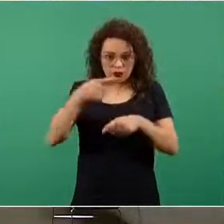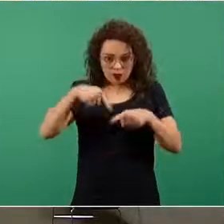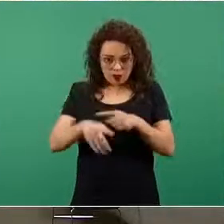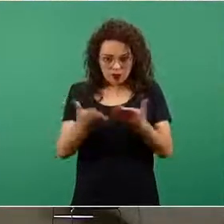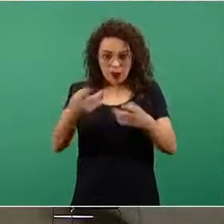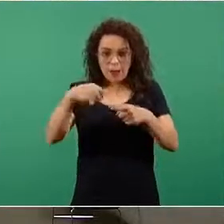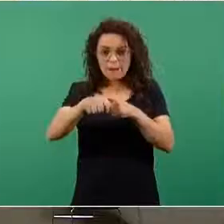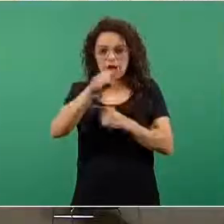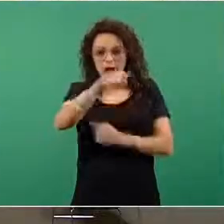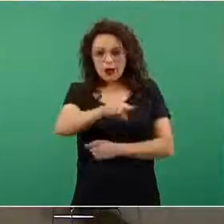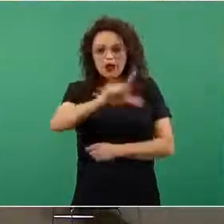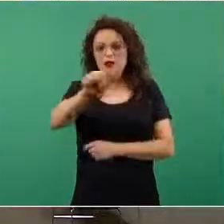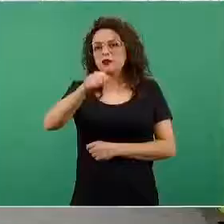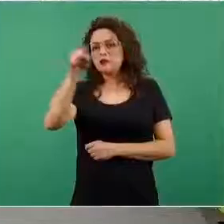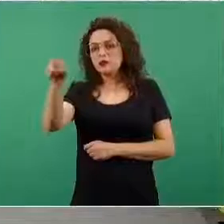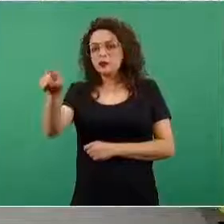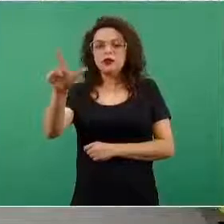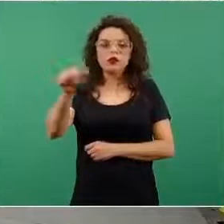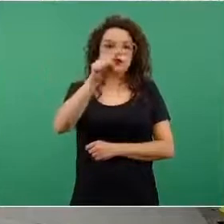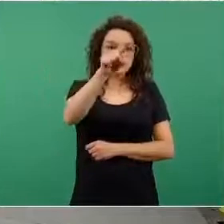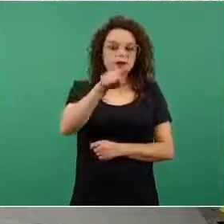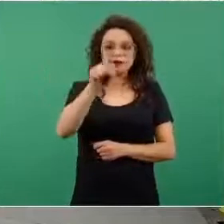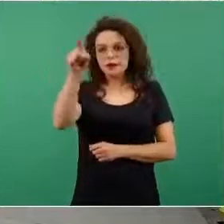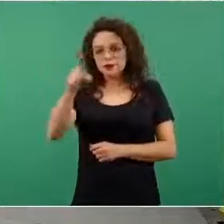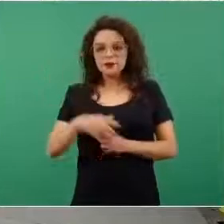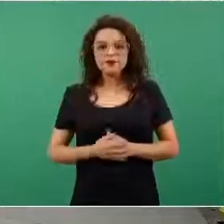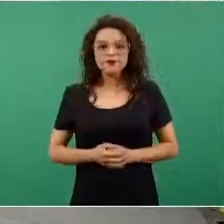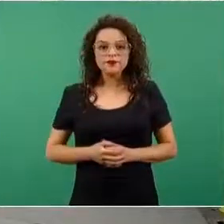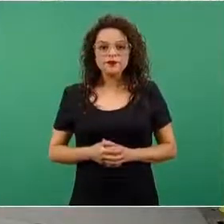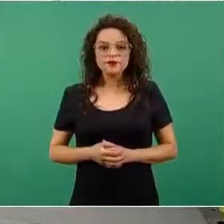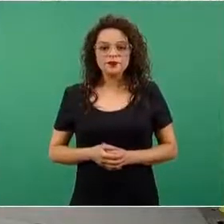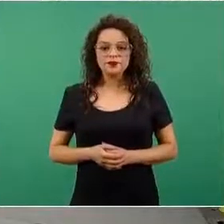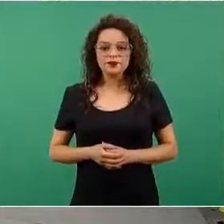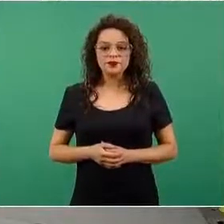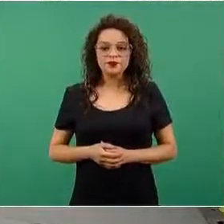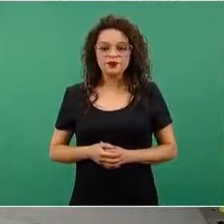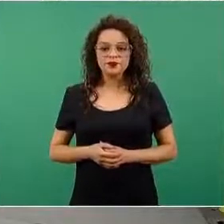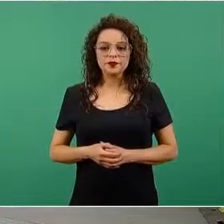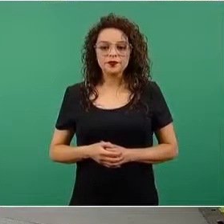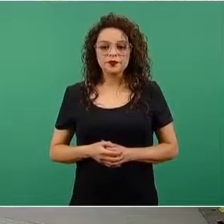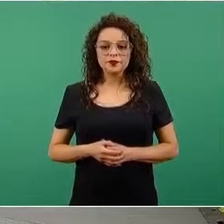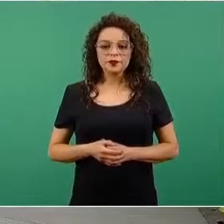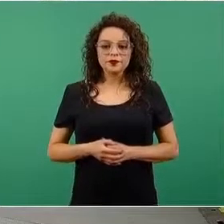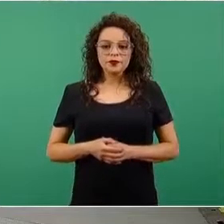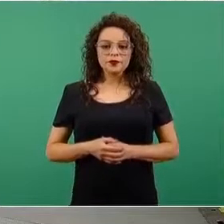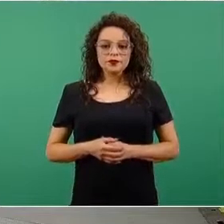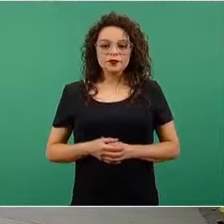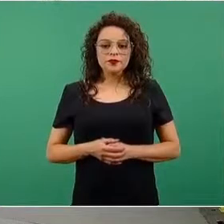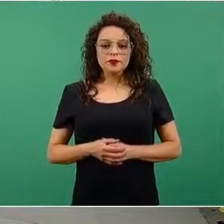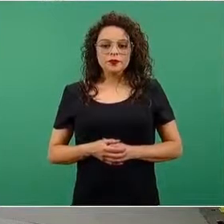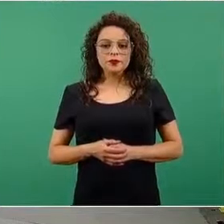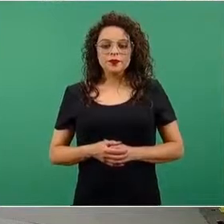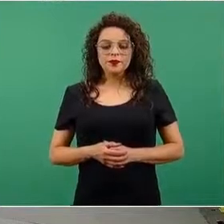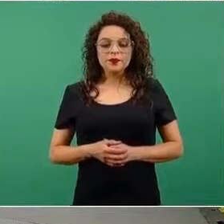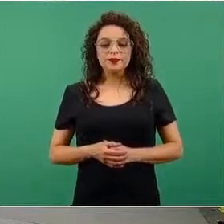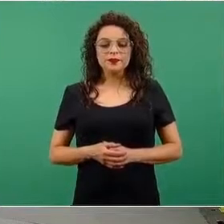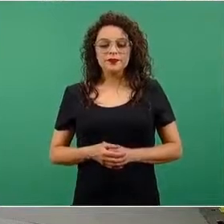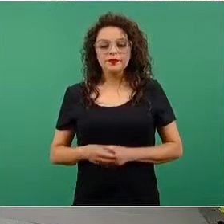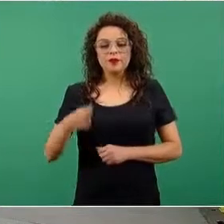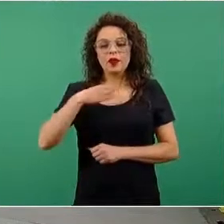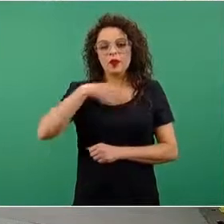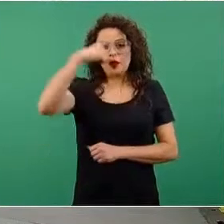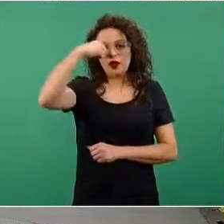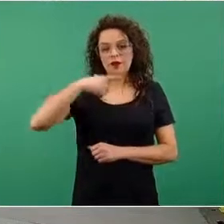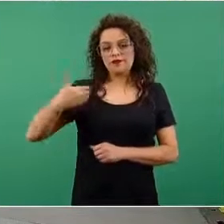por favor. Luego seguimos aquí, aquí y aquí. Buenas